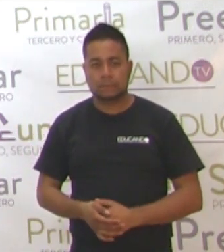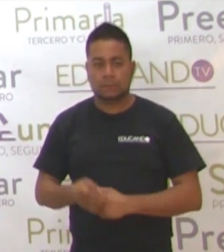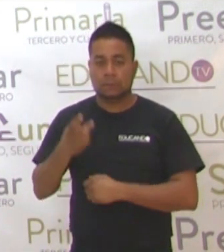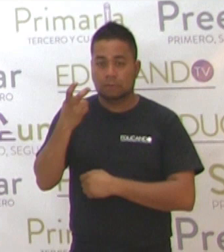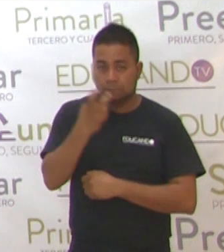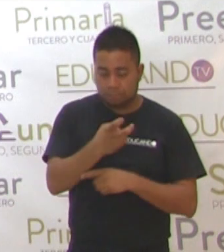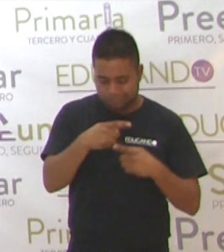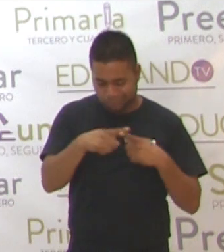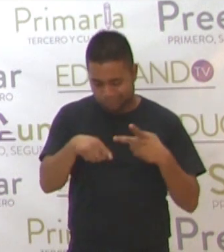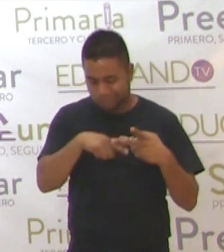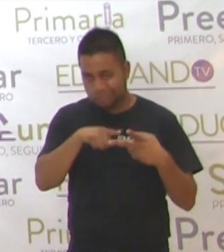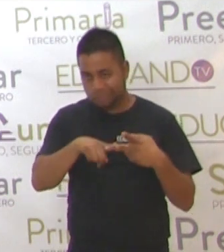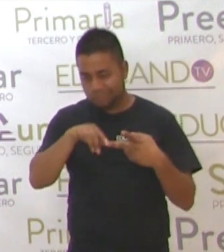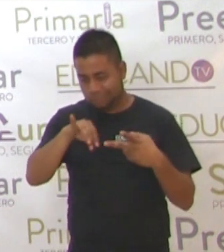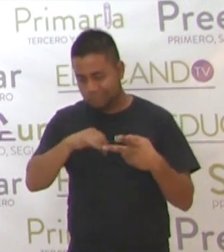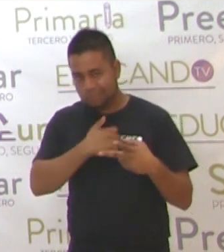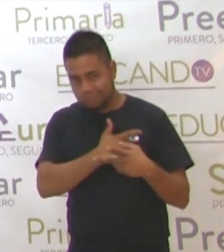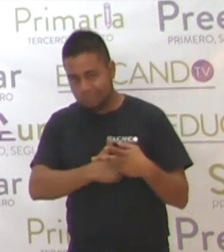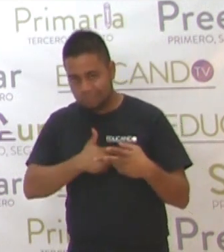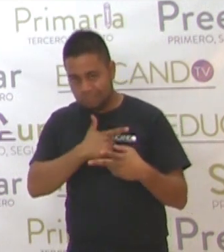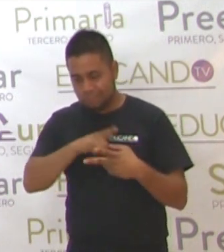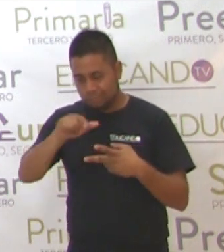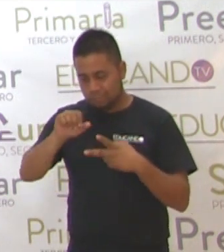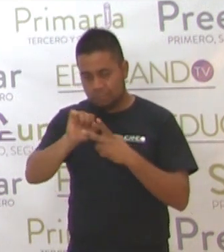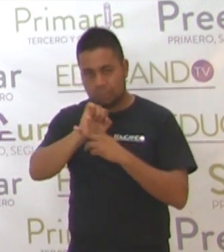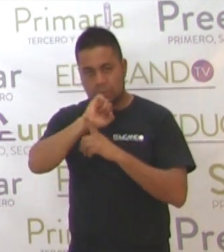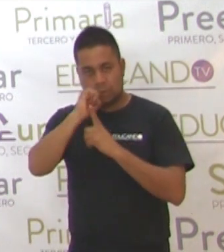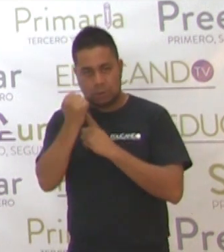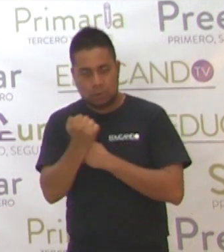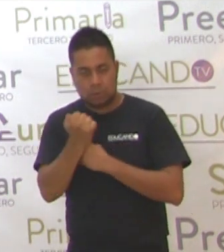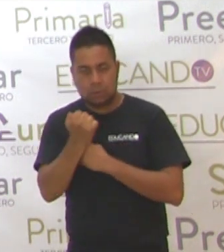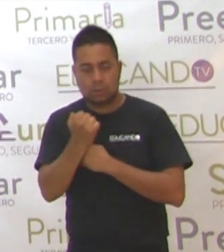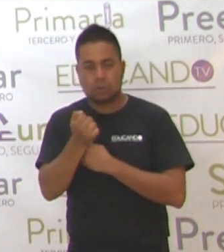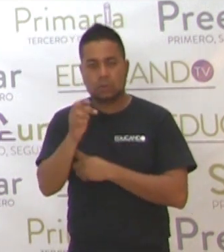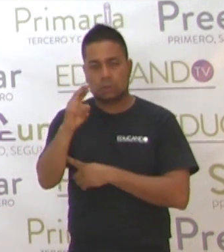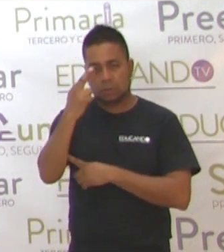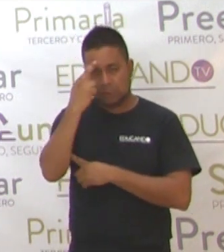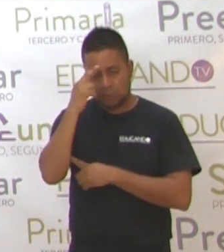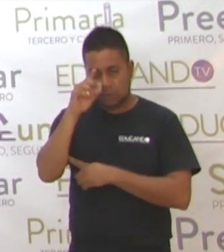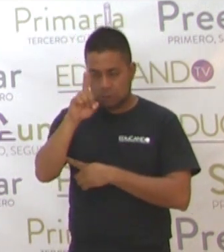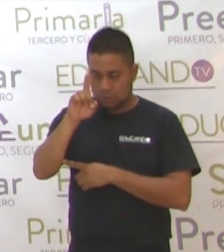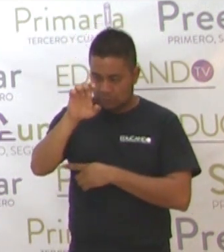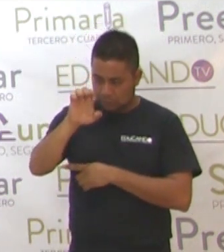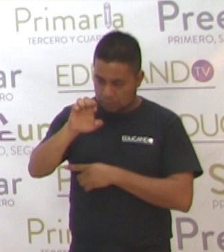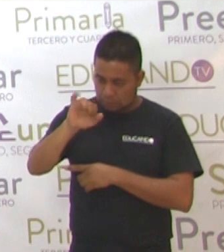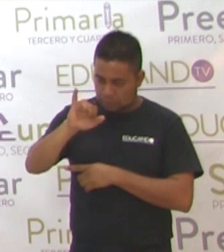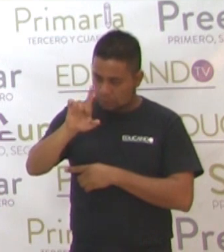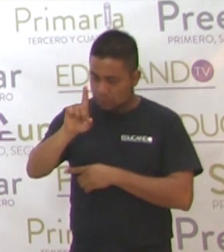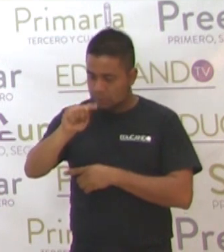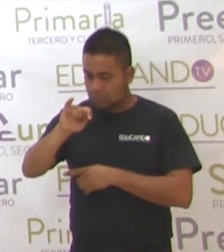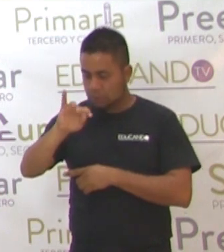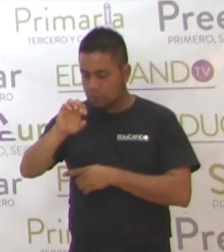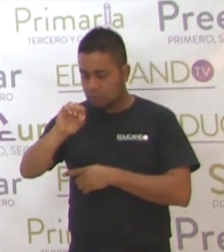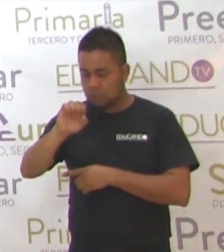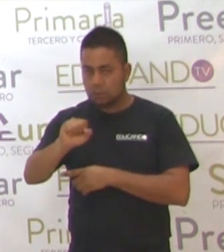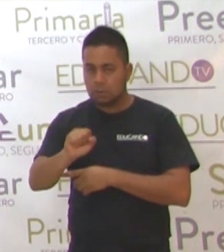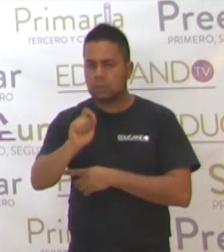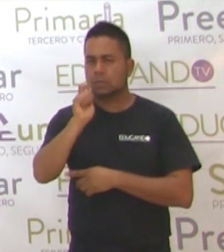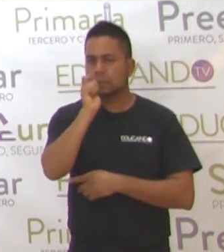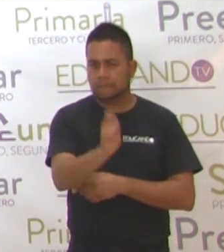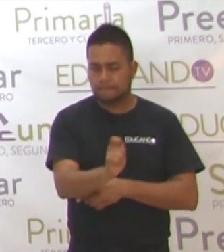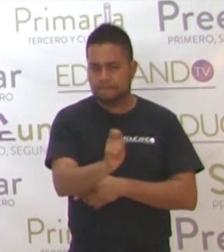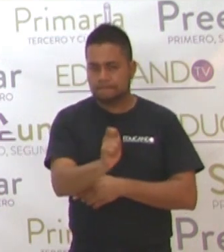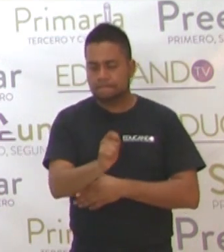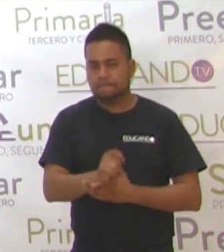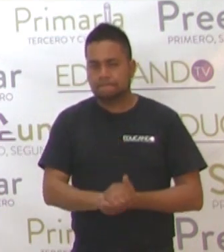si me gusta la situación recuerda de dípticos siempre van a ser aquellos